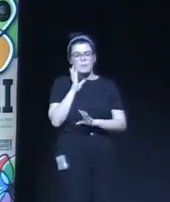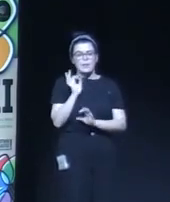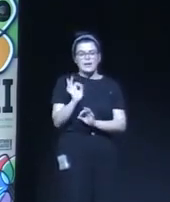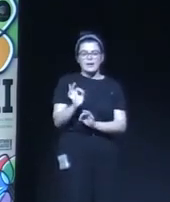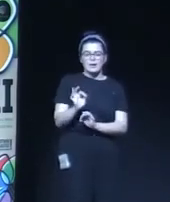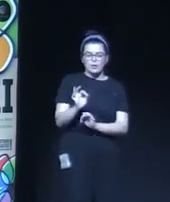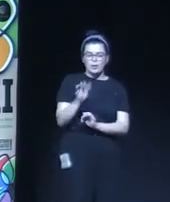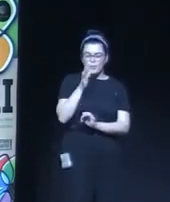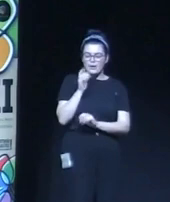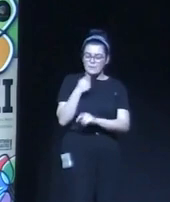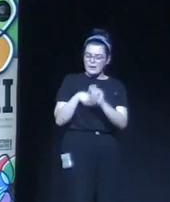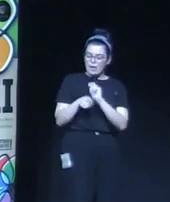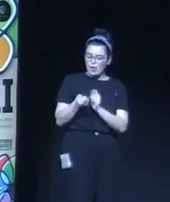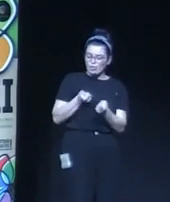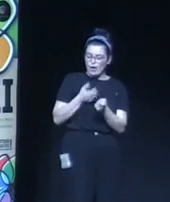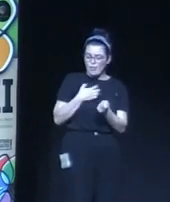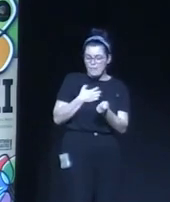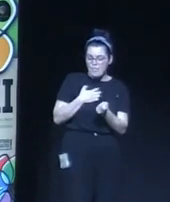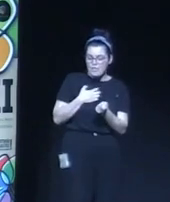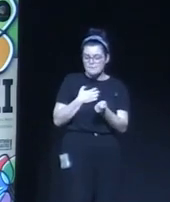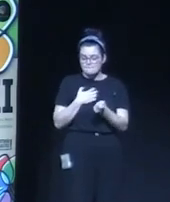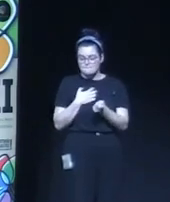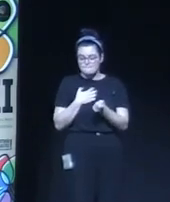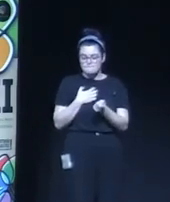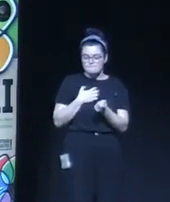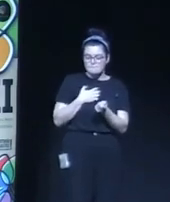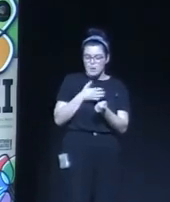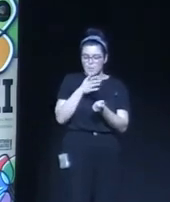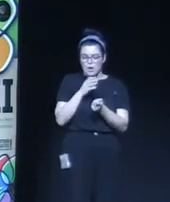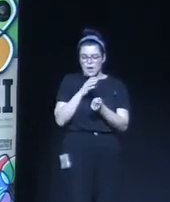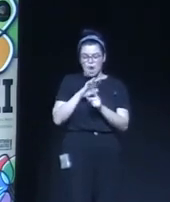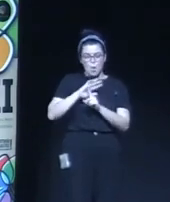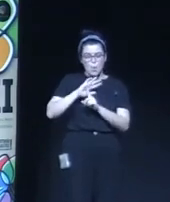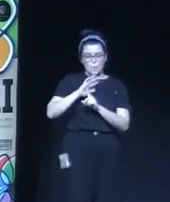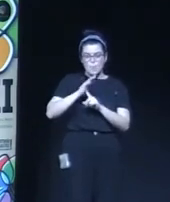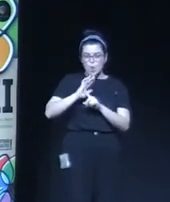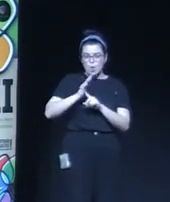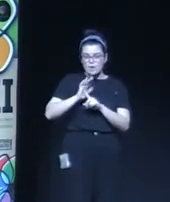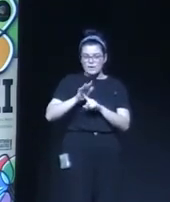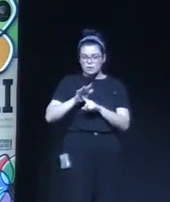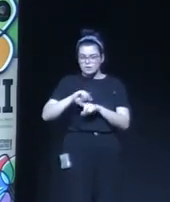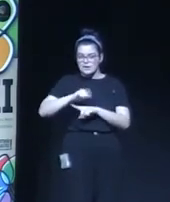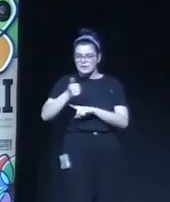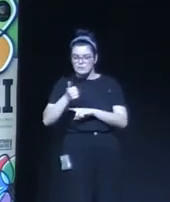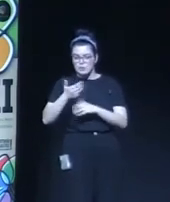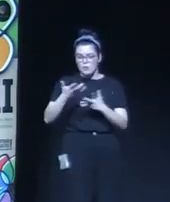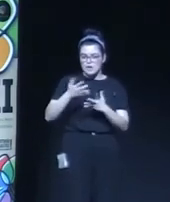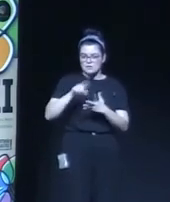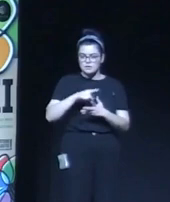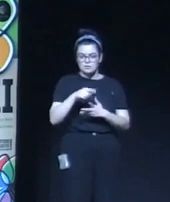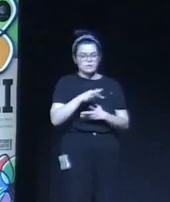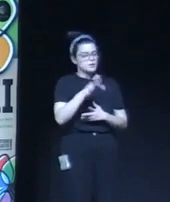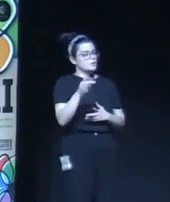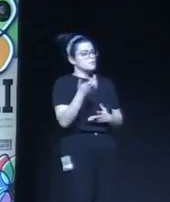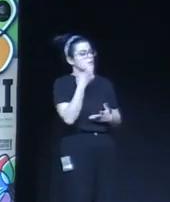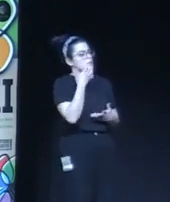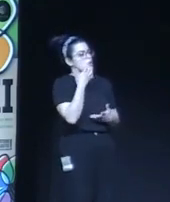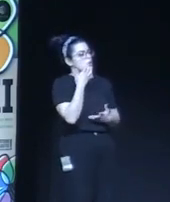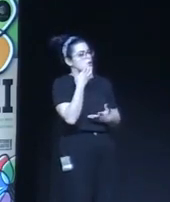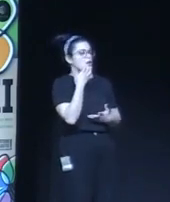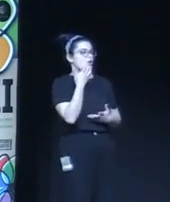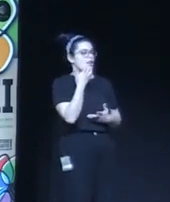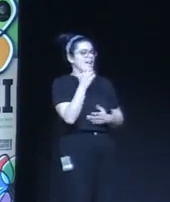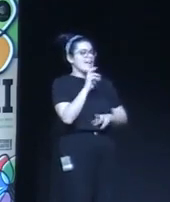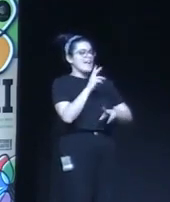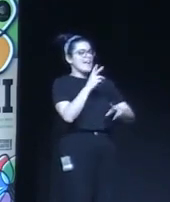controlar ese mercado, ¿no? Porque ellos al final deciden qué molinos se activan y cuáles no. Serían renovables bien las nuestras, ¿no? Claro. O